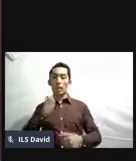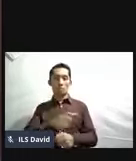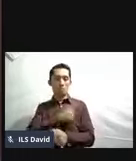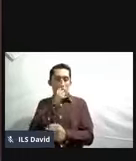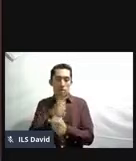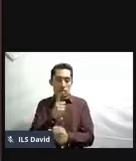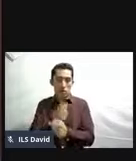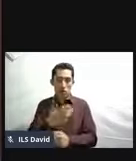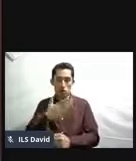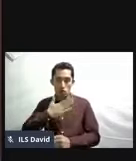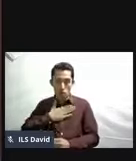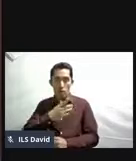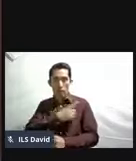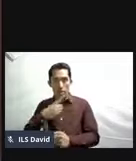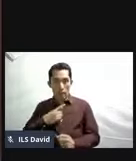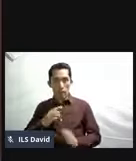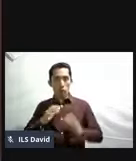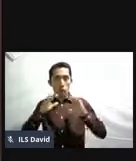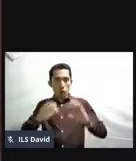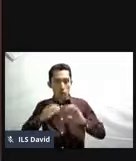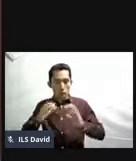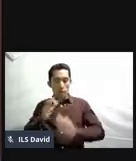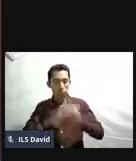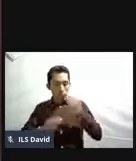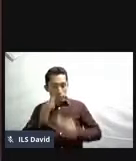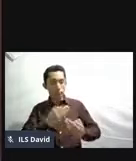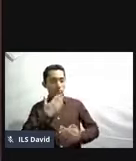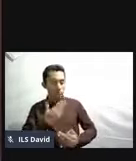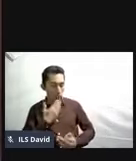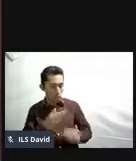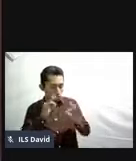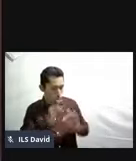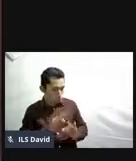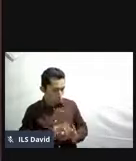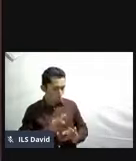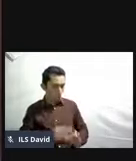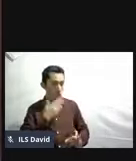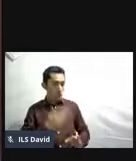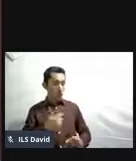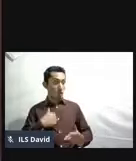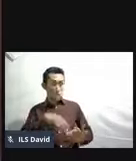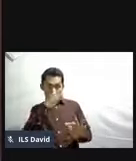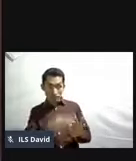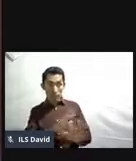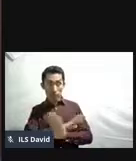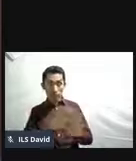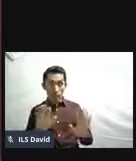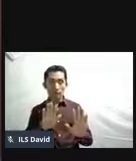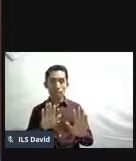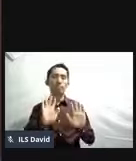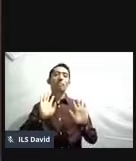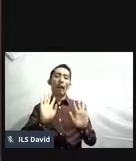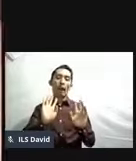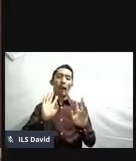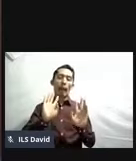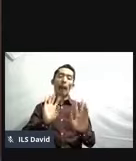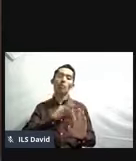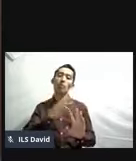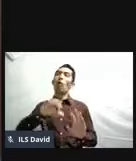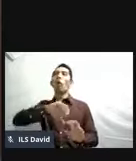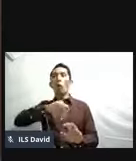yo, primero nosotros, para poderlo dar a las y los demás. Cuando nosotros no